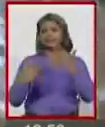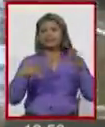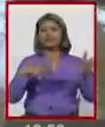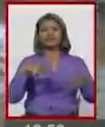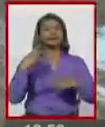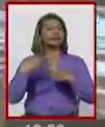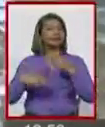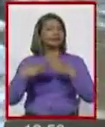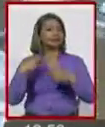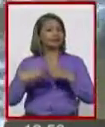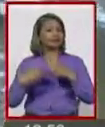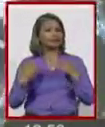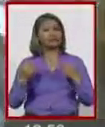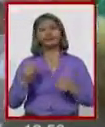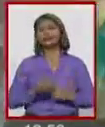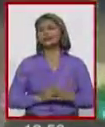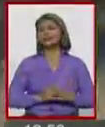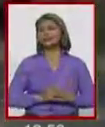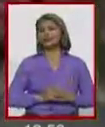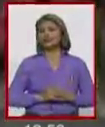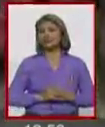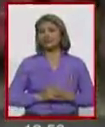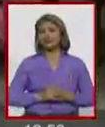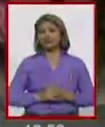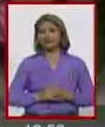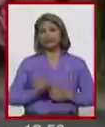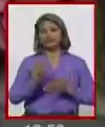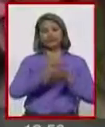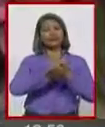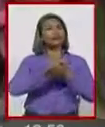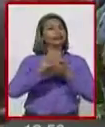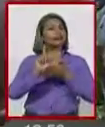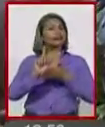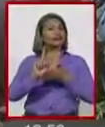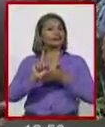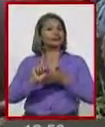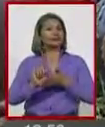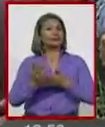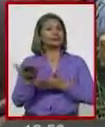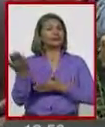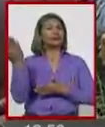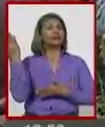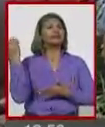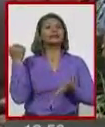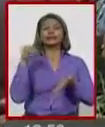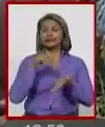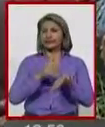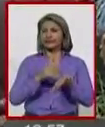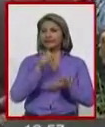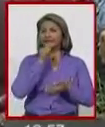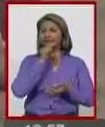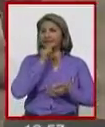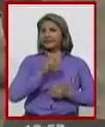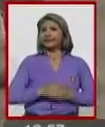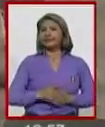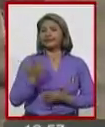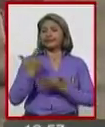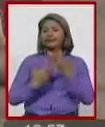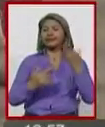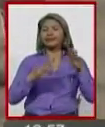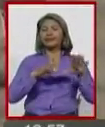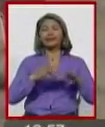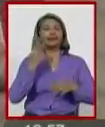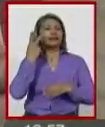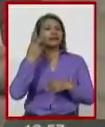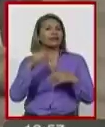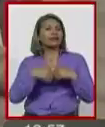con el problema que nos viene encima. Ya son prácticamente una semana, casi ha pasado de lo del otro día y ahora de nuevo. Y no sabemos qué hacer